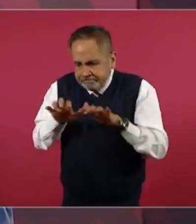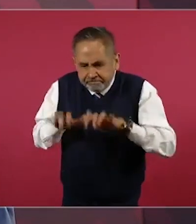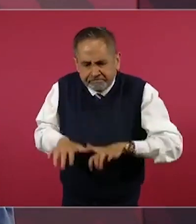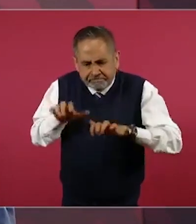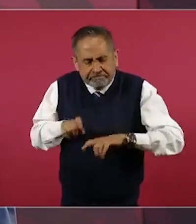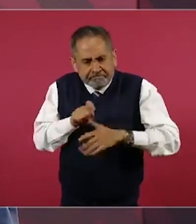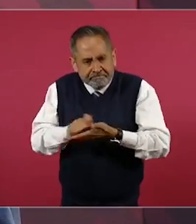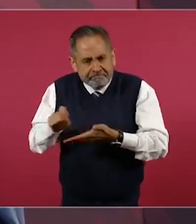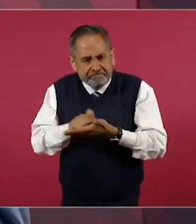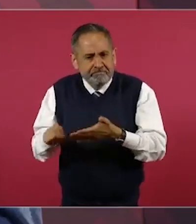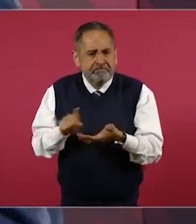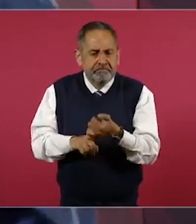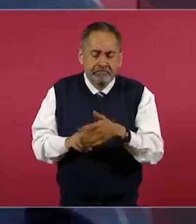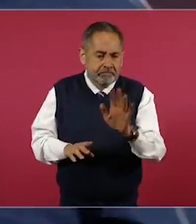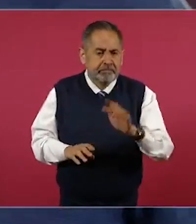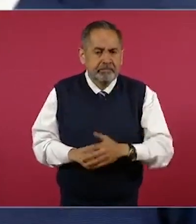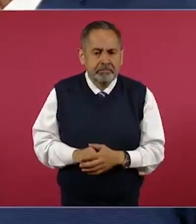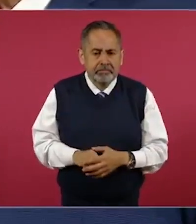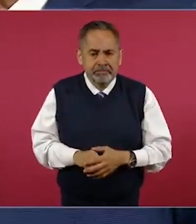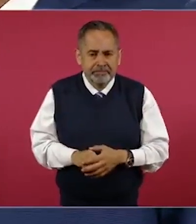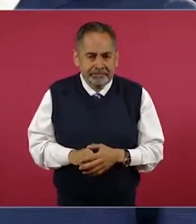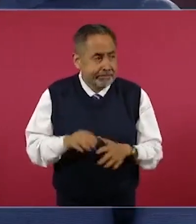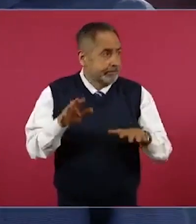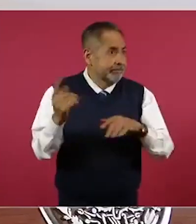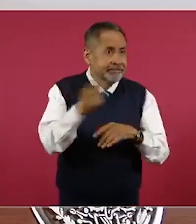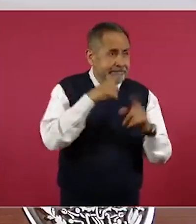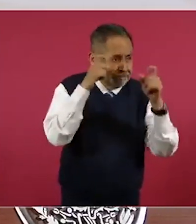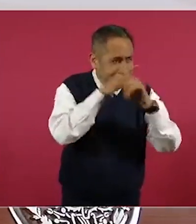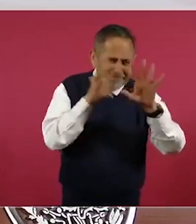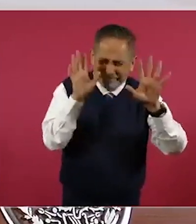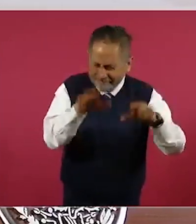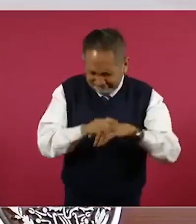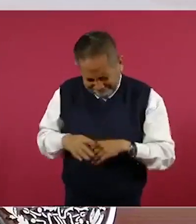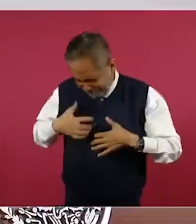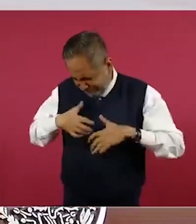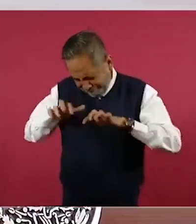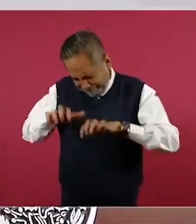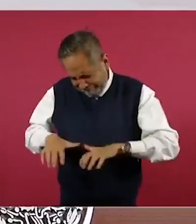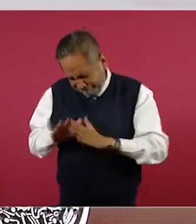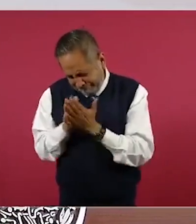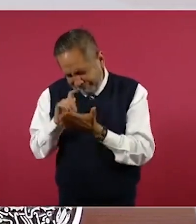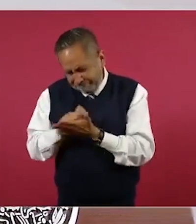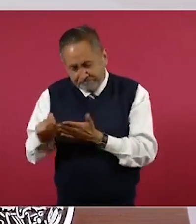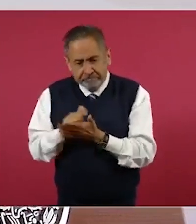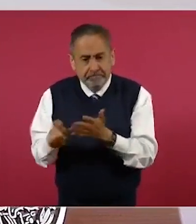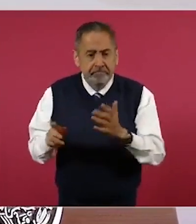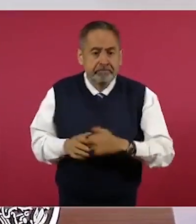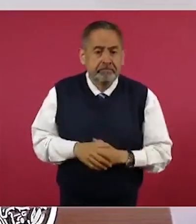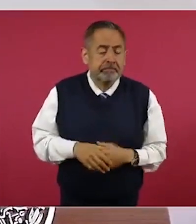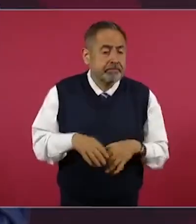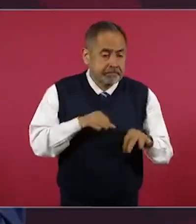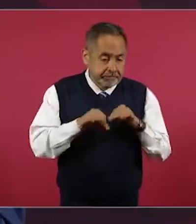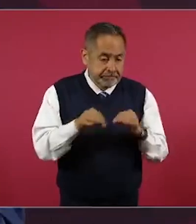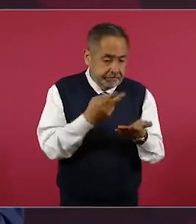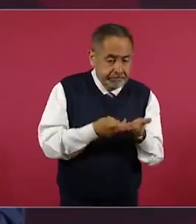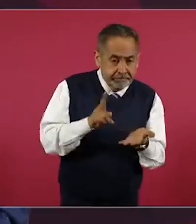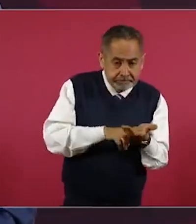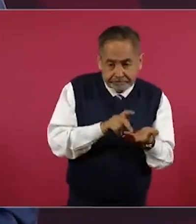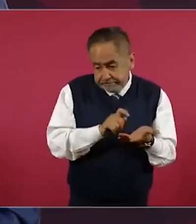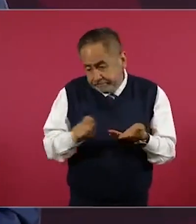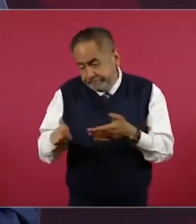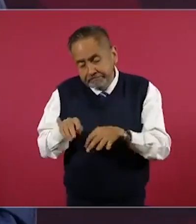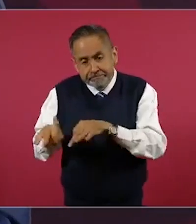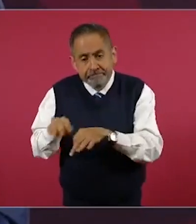en condiciones muy difíciles porque estoy trabajando en